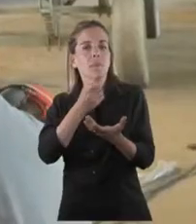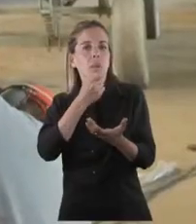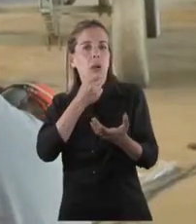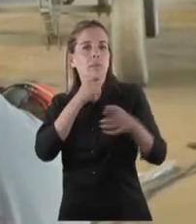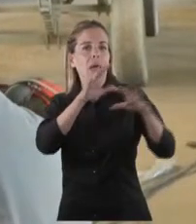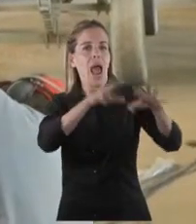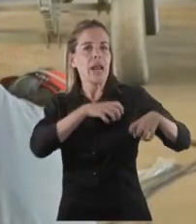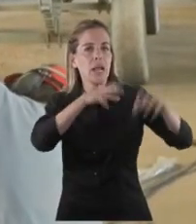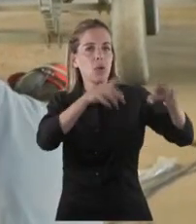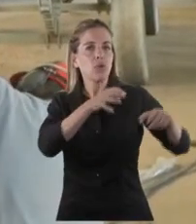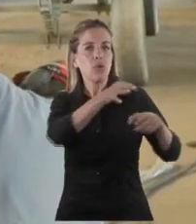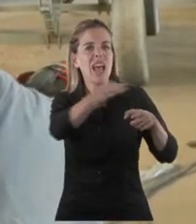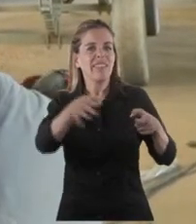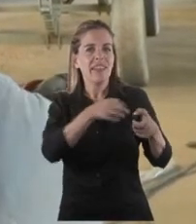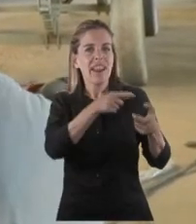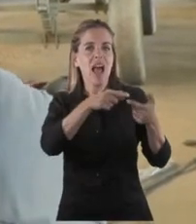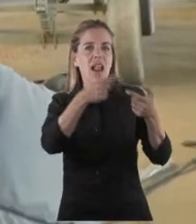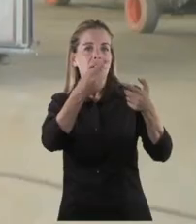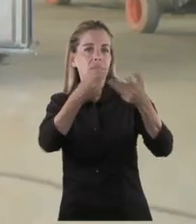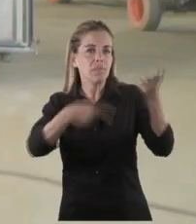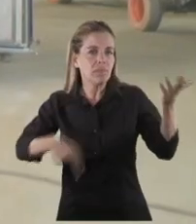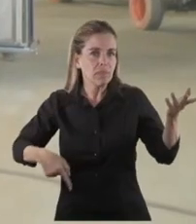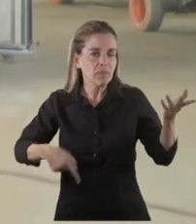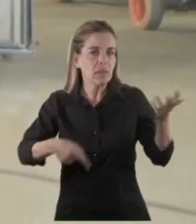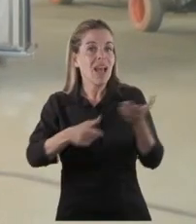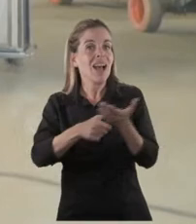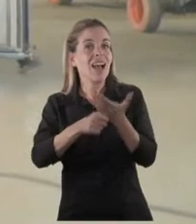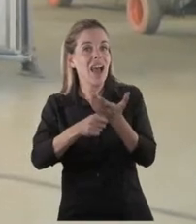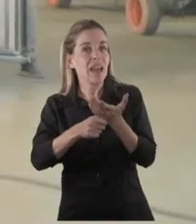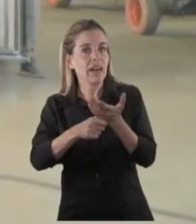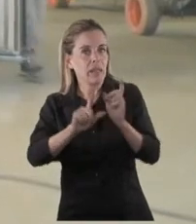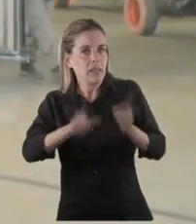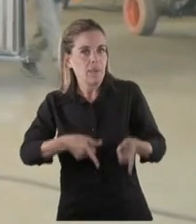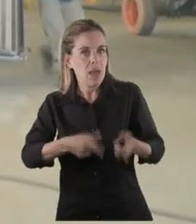cereales, oleaginosas, carnes.